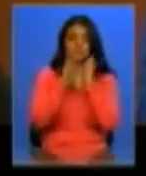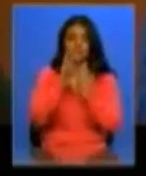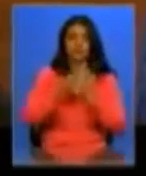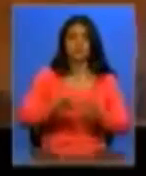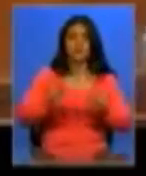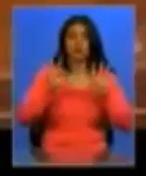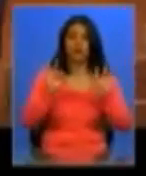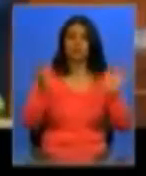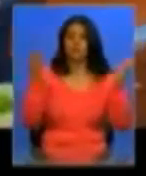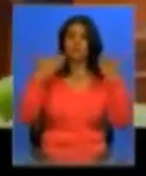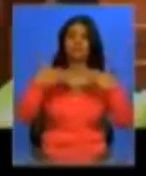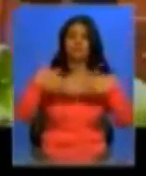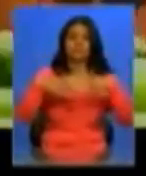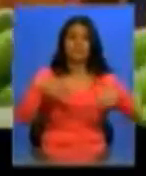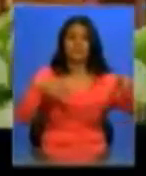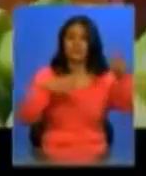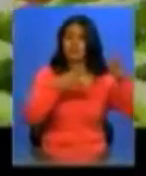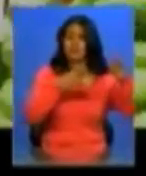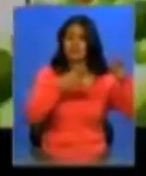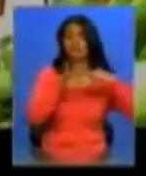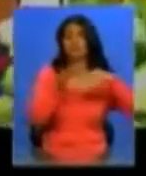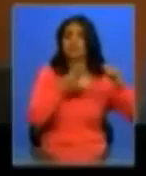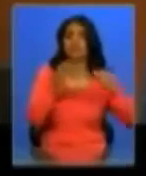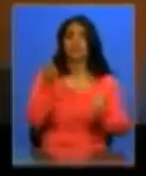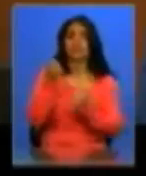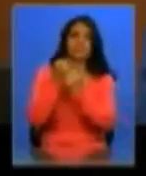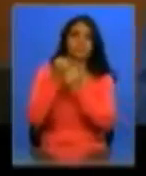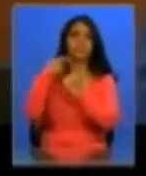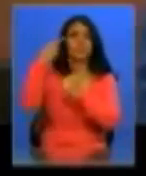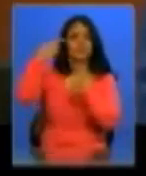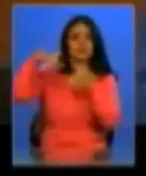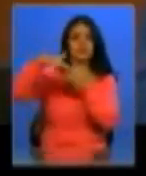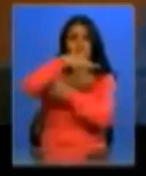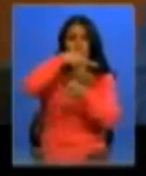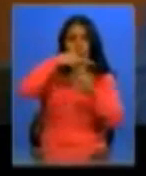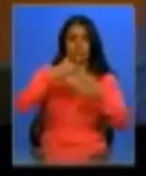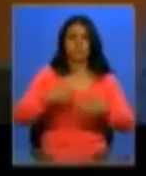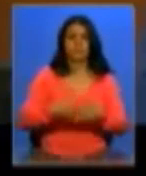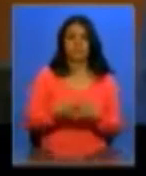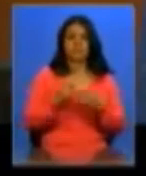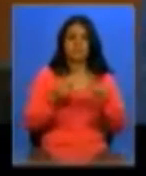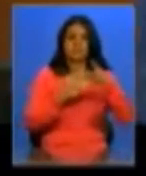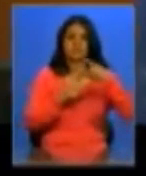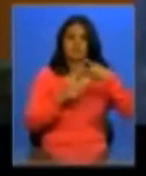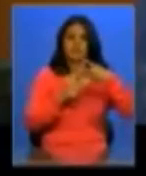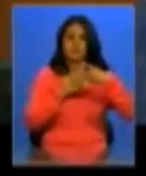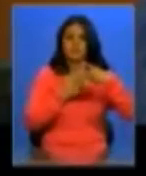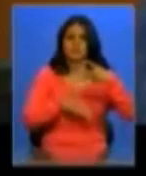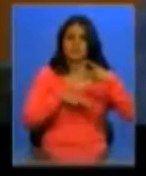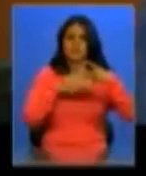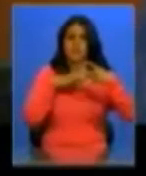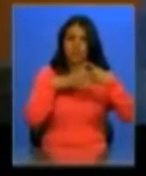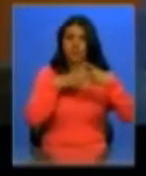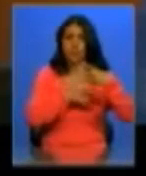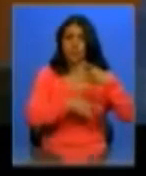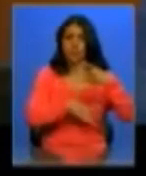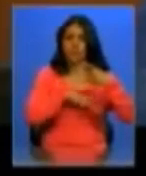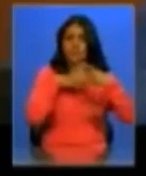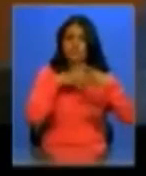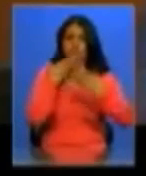que acabó con el neoliberalismo y fortaleció al Estado. Y tercera clave, y lo digo con mucho orgullo y con mucha